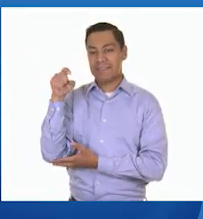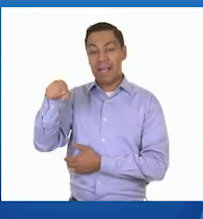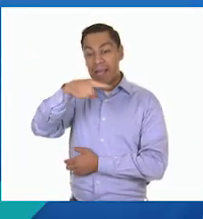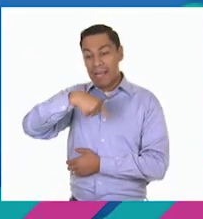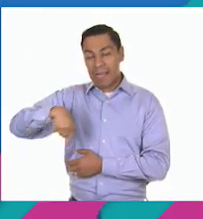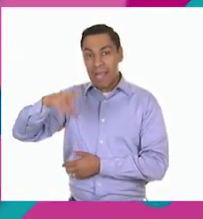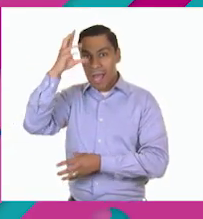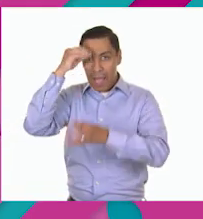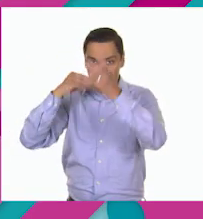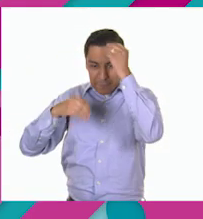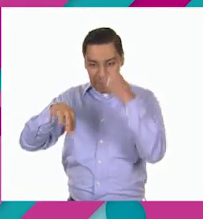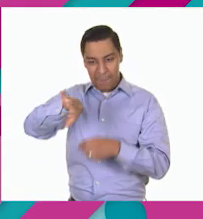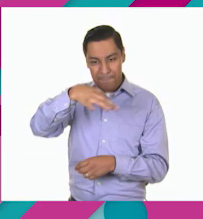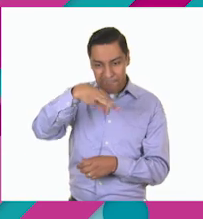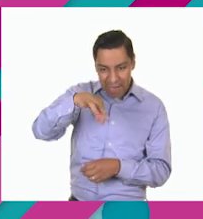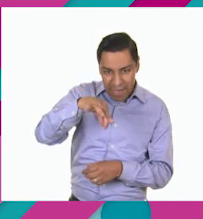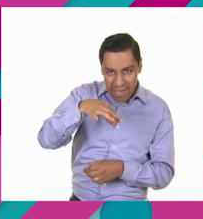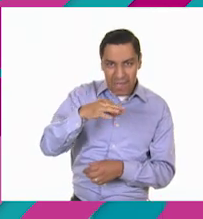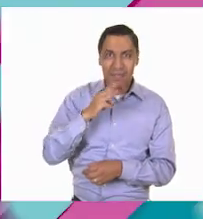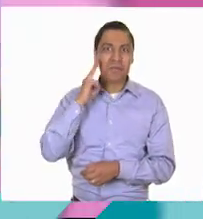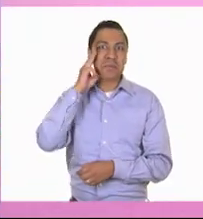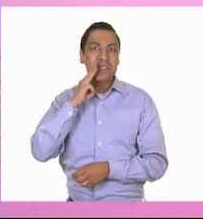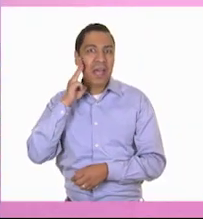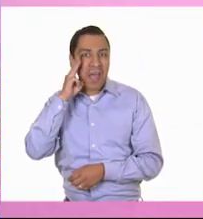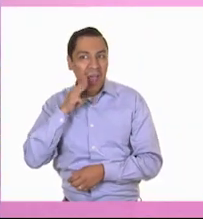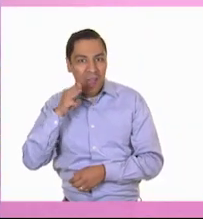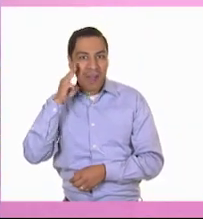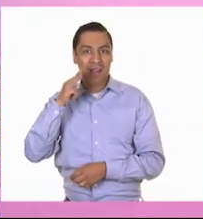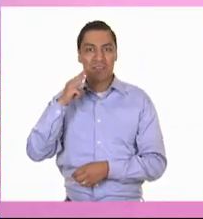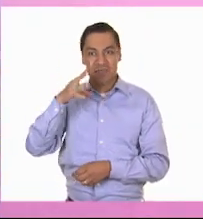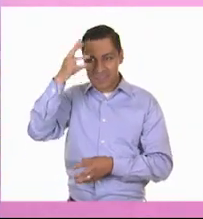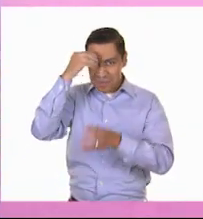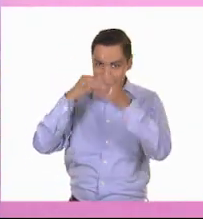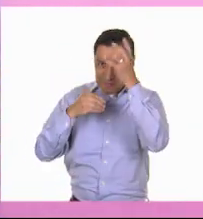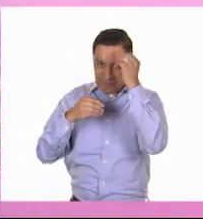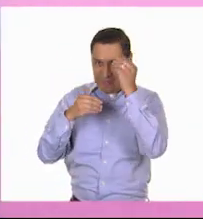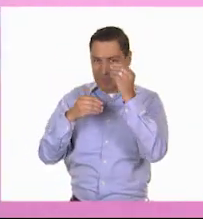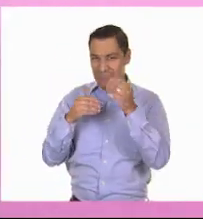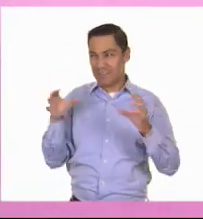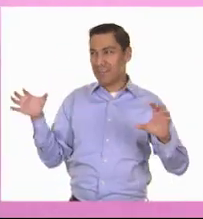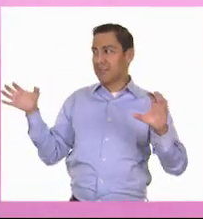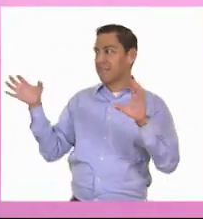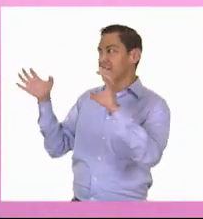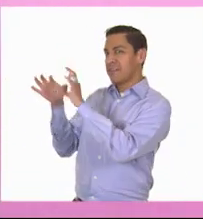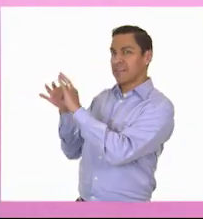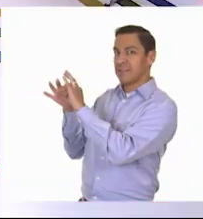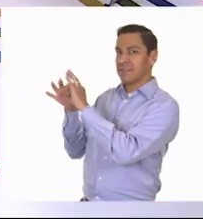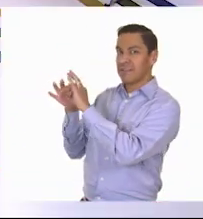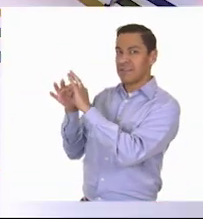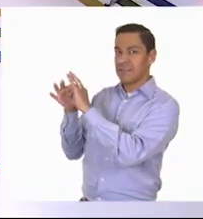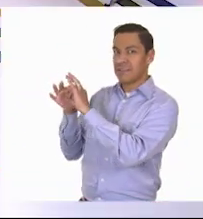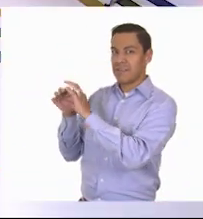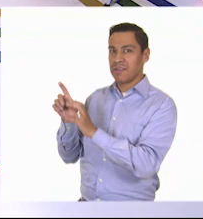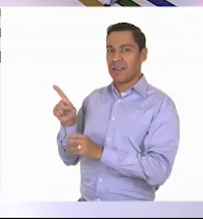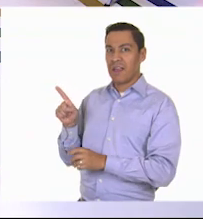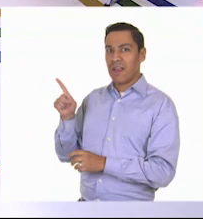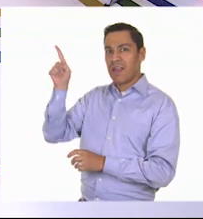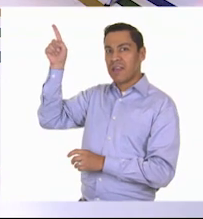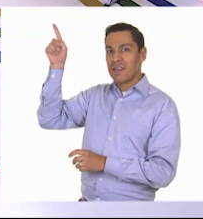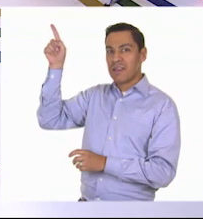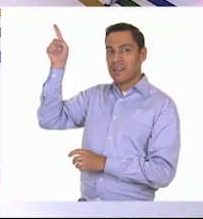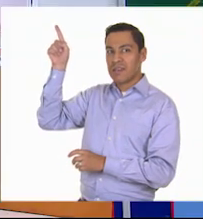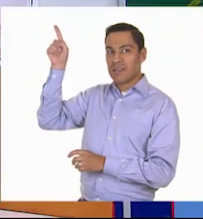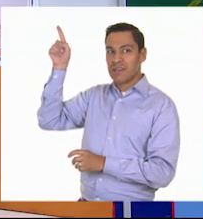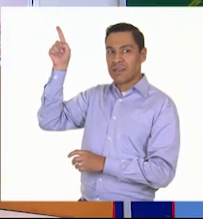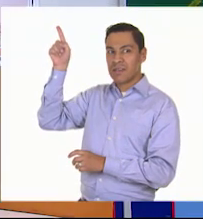con peras y manzanas. Y pues ahí vemos, miren, tenemos ahí como una especie de robot y unos perros, y